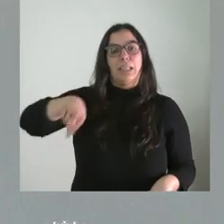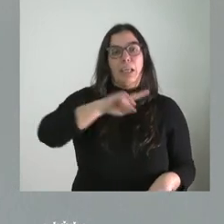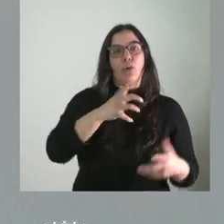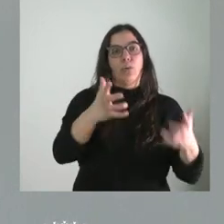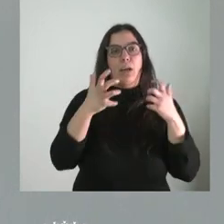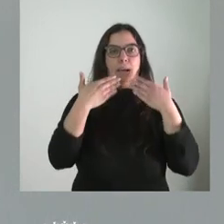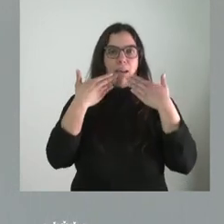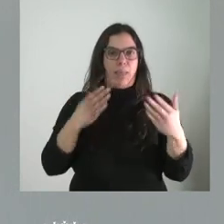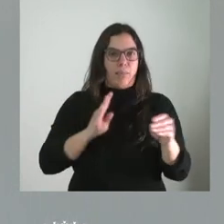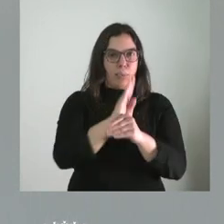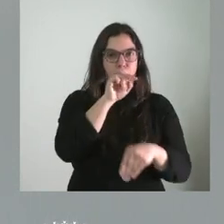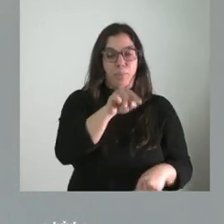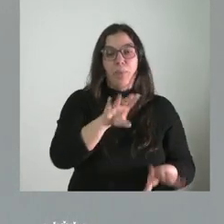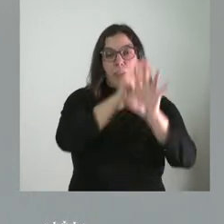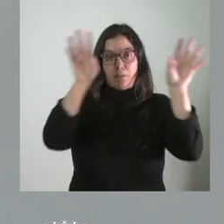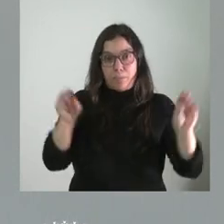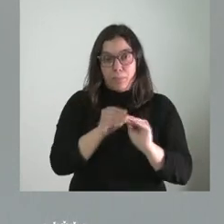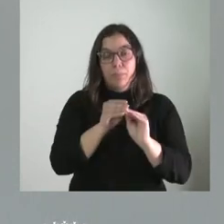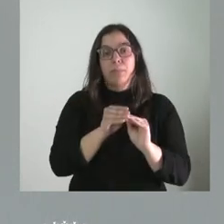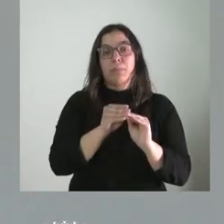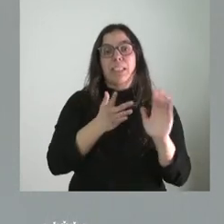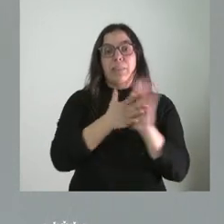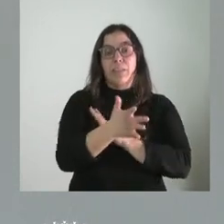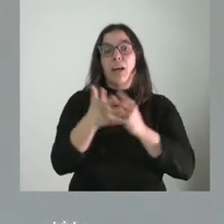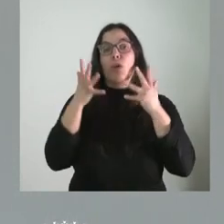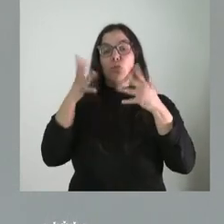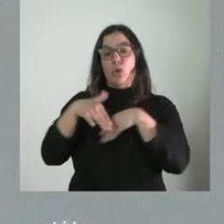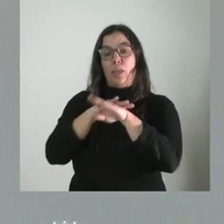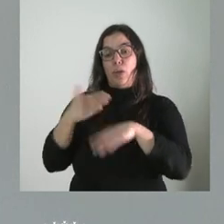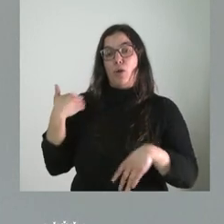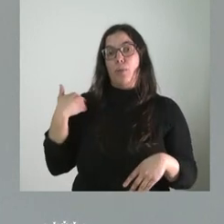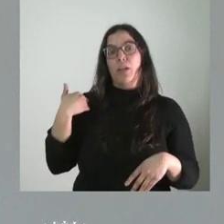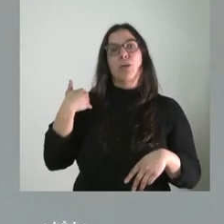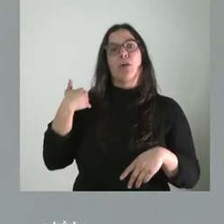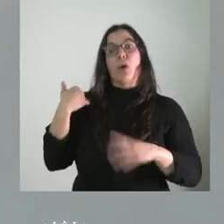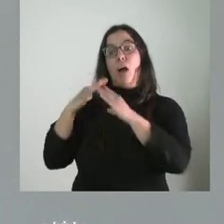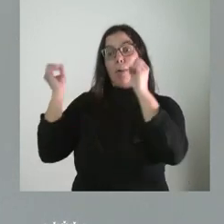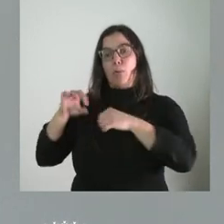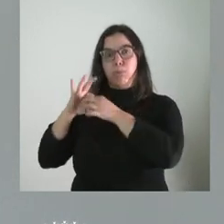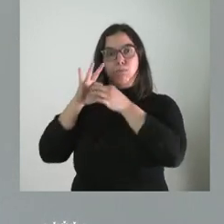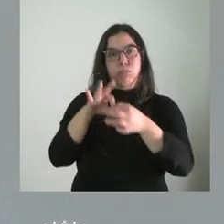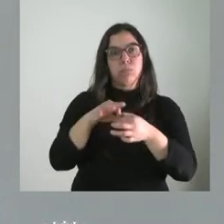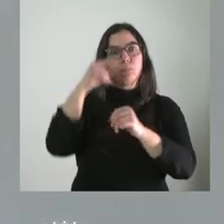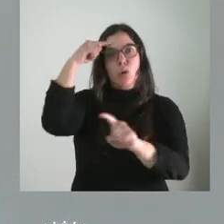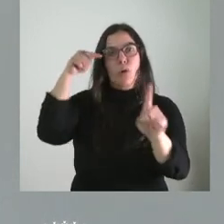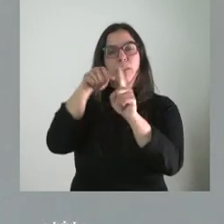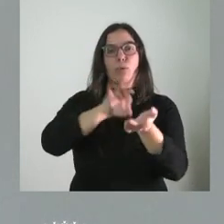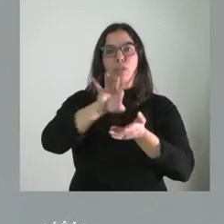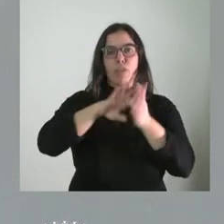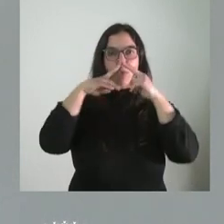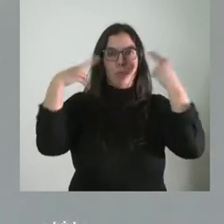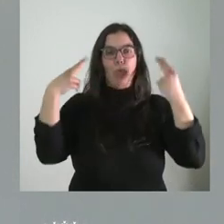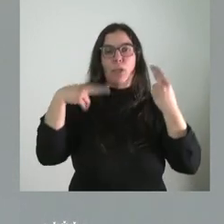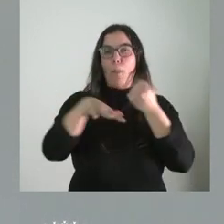beneficiado esta aportación En definitiva ven ustedes que estamos hablando de un consejo de gobierno que tiene una orientación básica hacia los servicios públicos